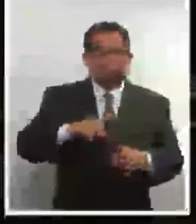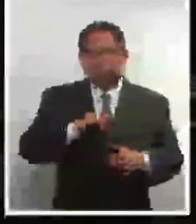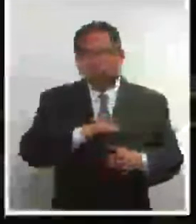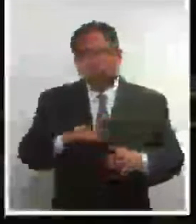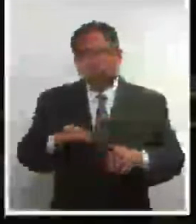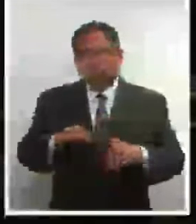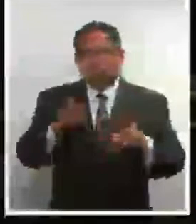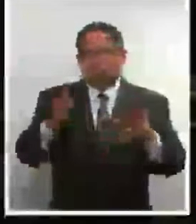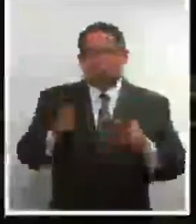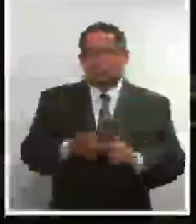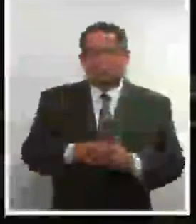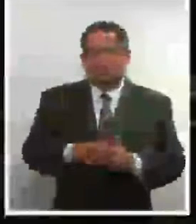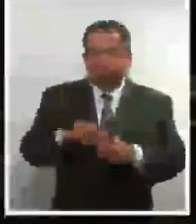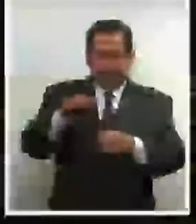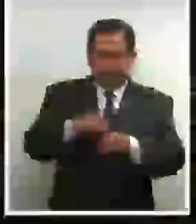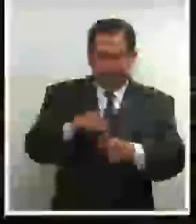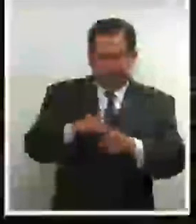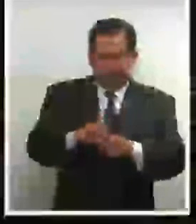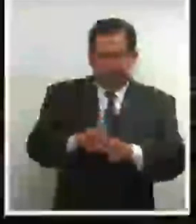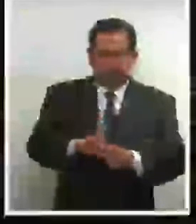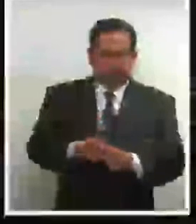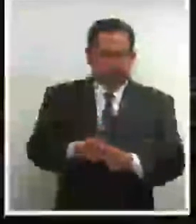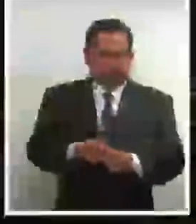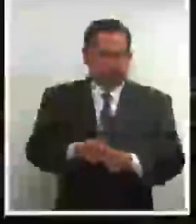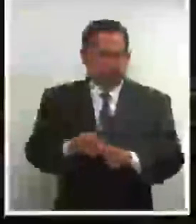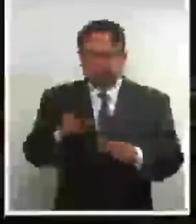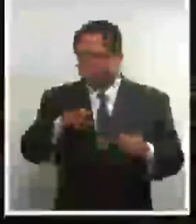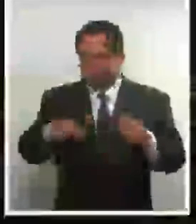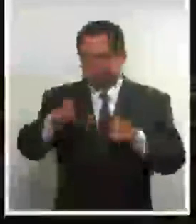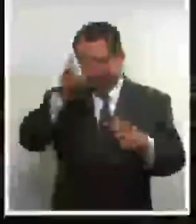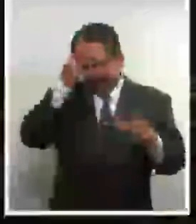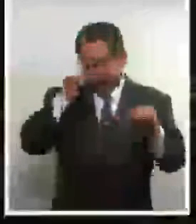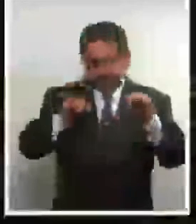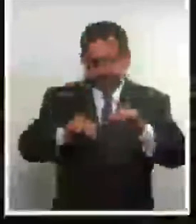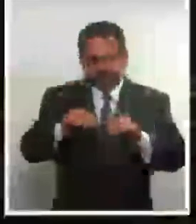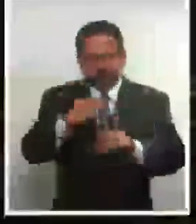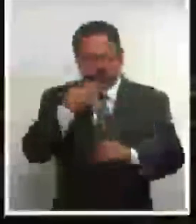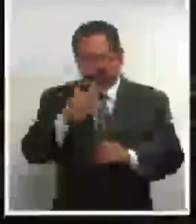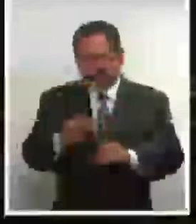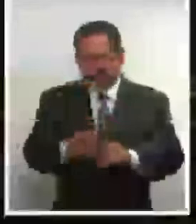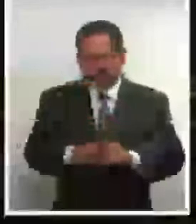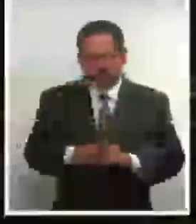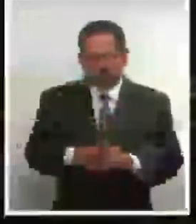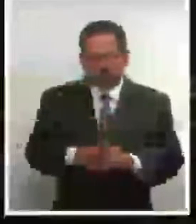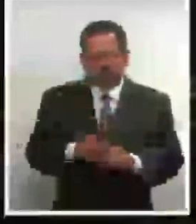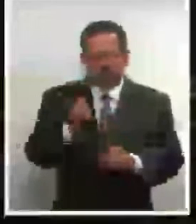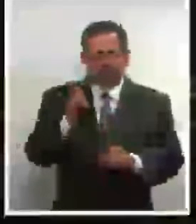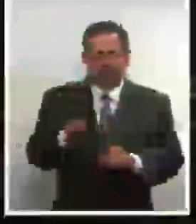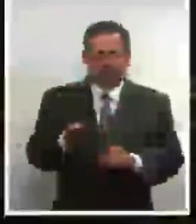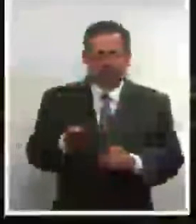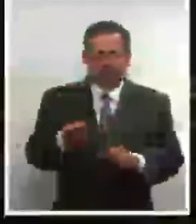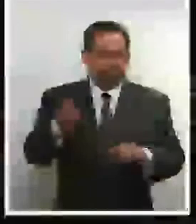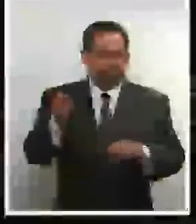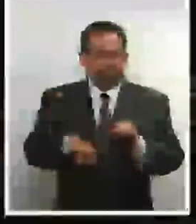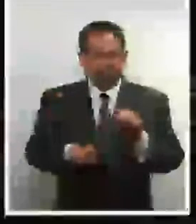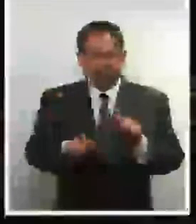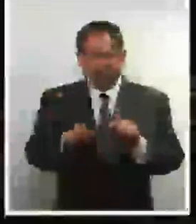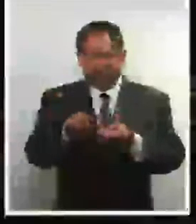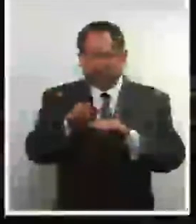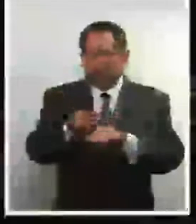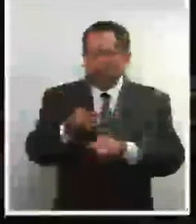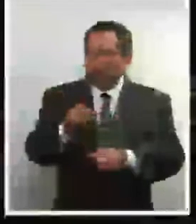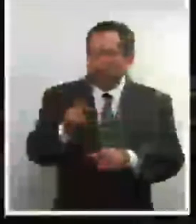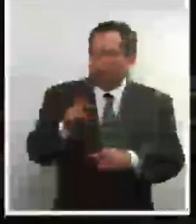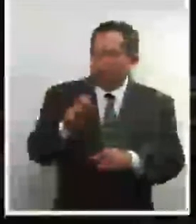pueda votar y construir el consenso para efectos de quitarle en materia